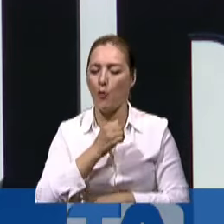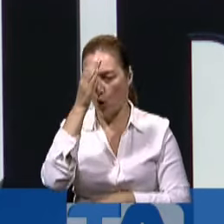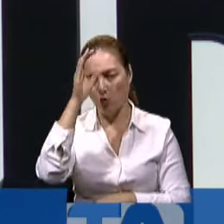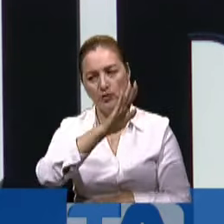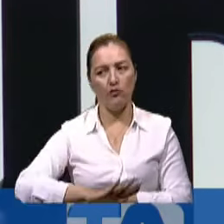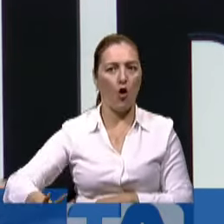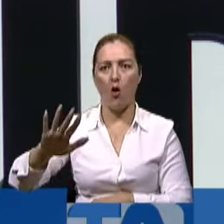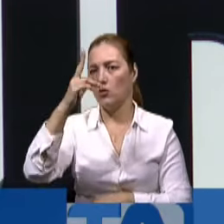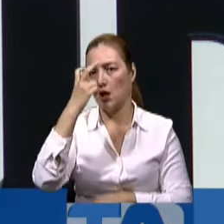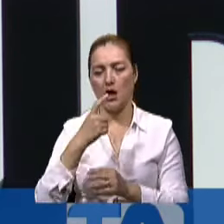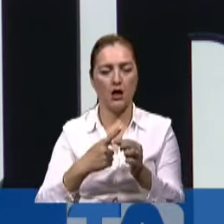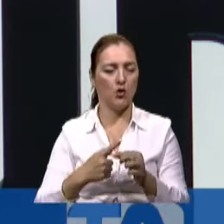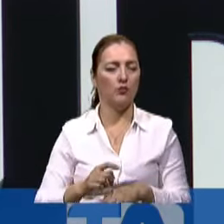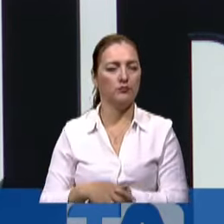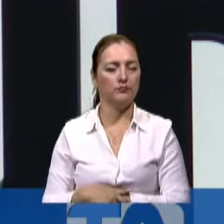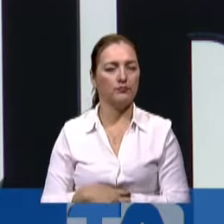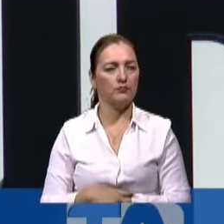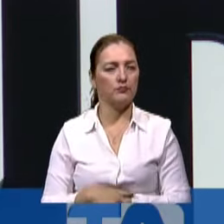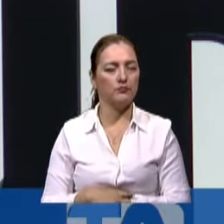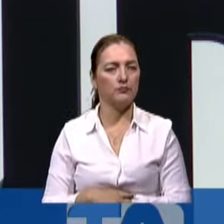todo el predio. Entonces, en este momento